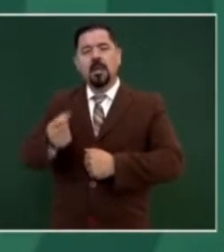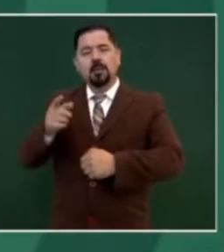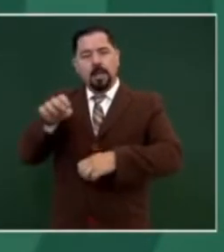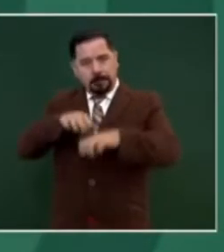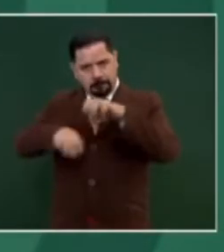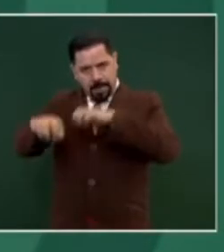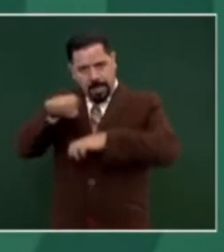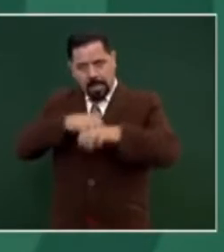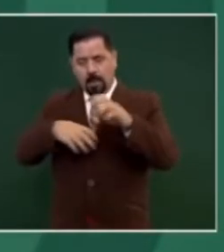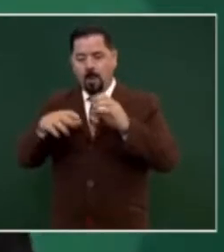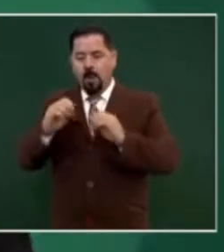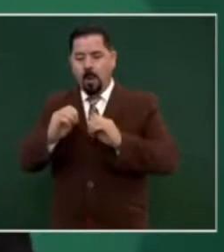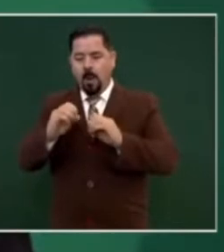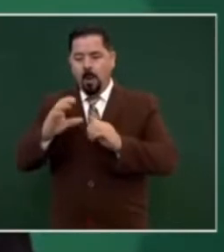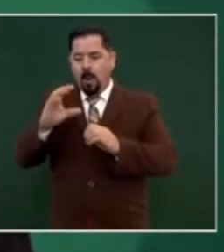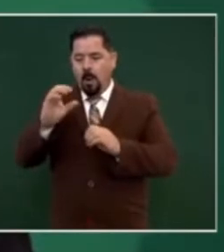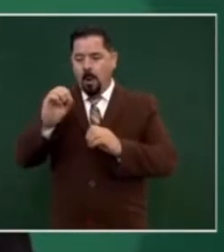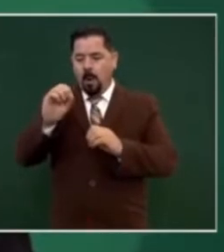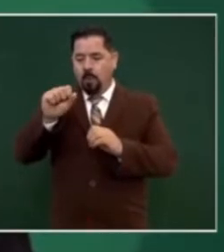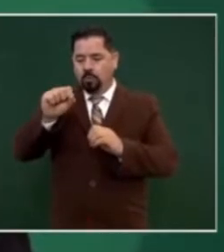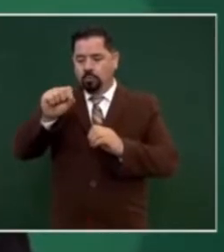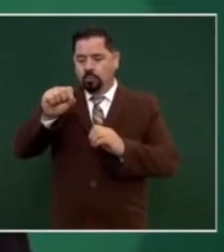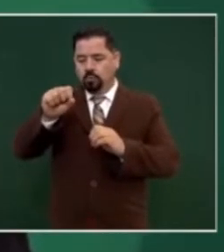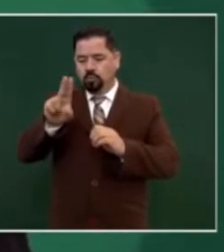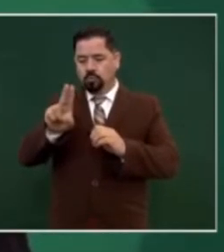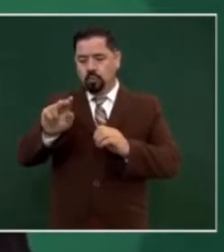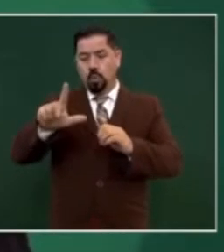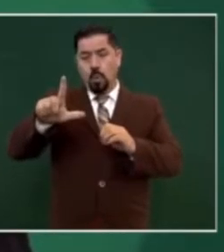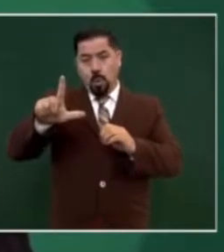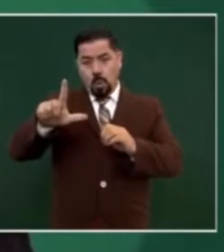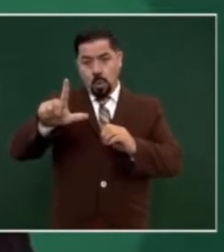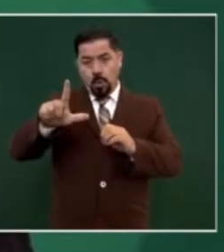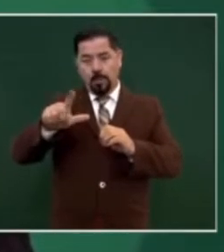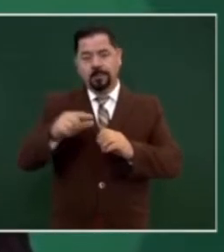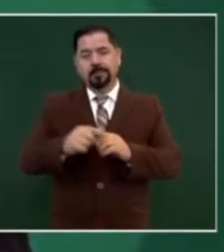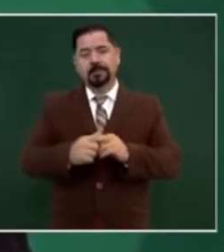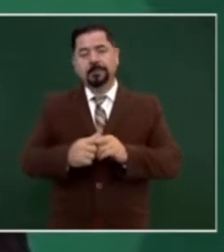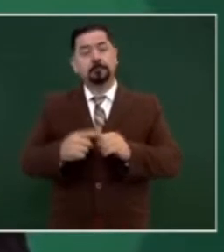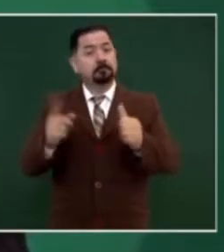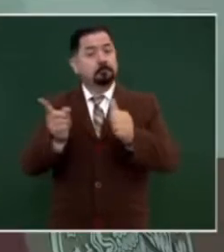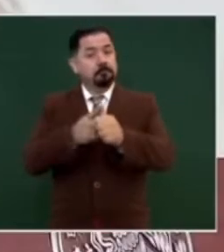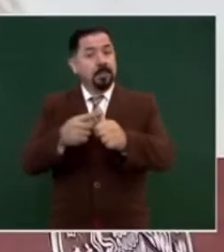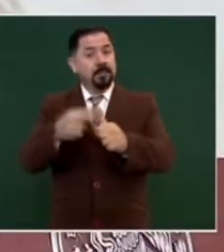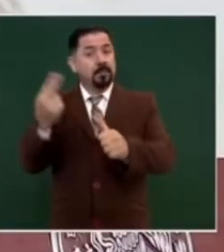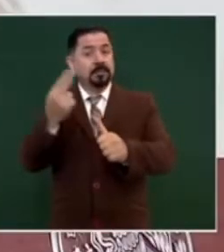también que requieren de la autorización del senado